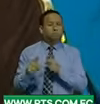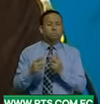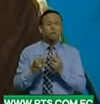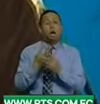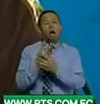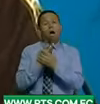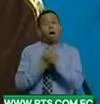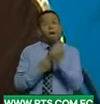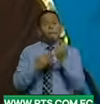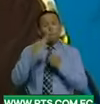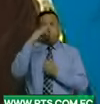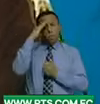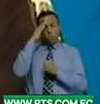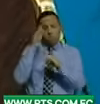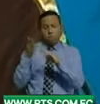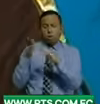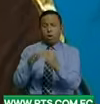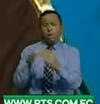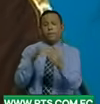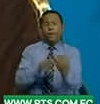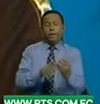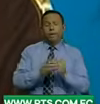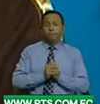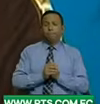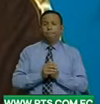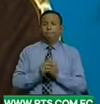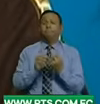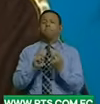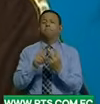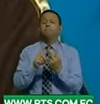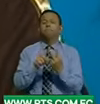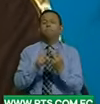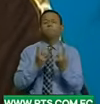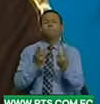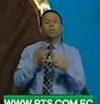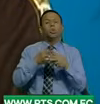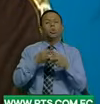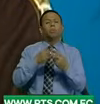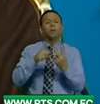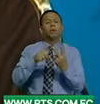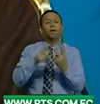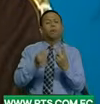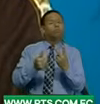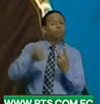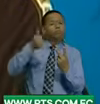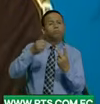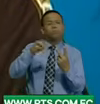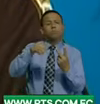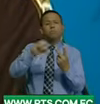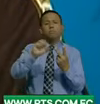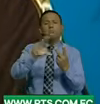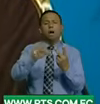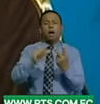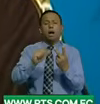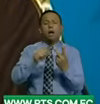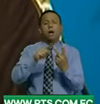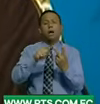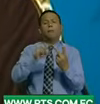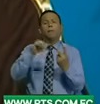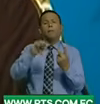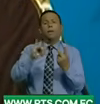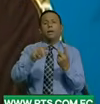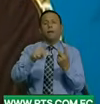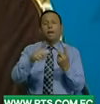fallecieron los dos miembros policiales, que el uno responde a los nombres del sargento Maca Azimbaya